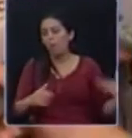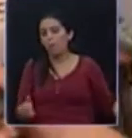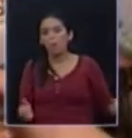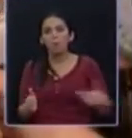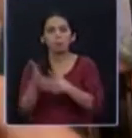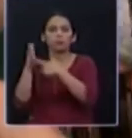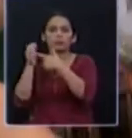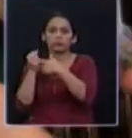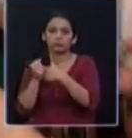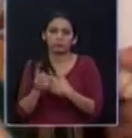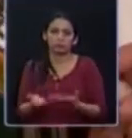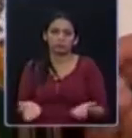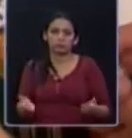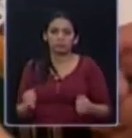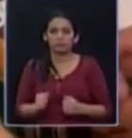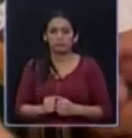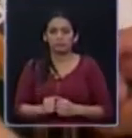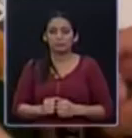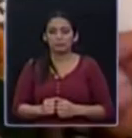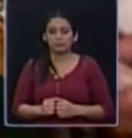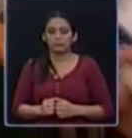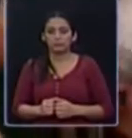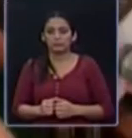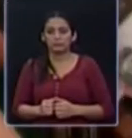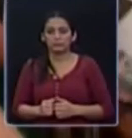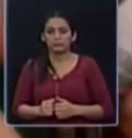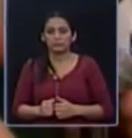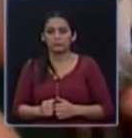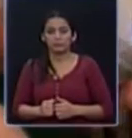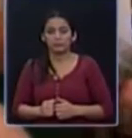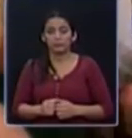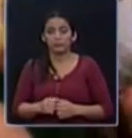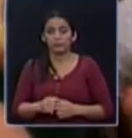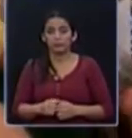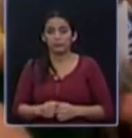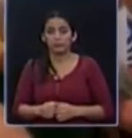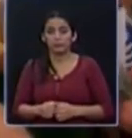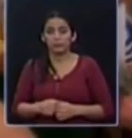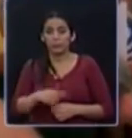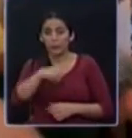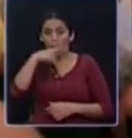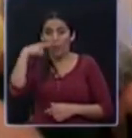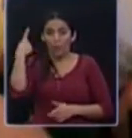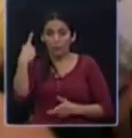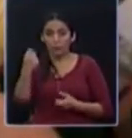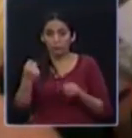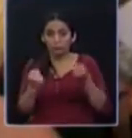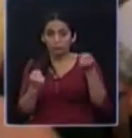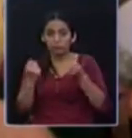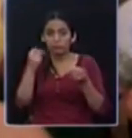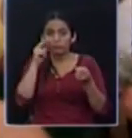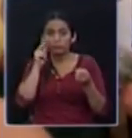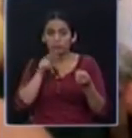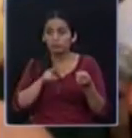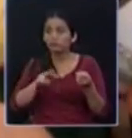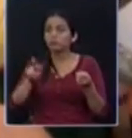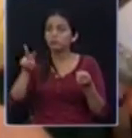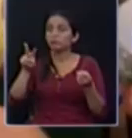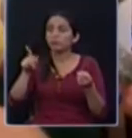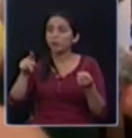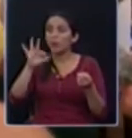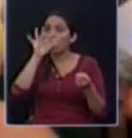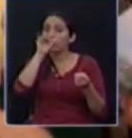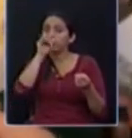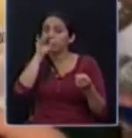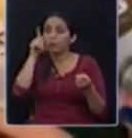el señor conductor se percata que el vigilante está en todo el centro y pasa un mayor de las